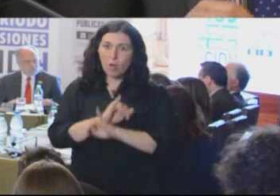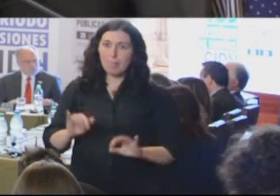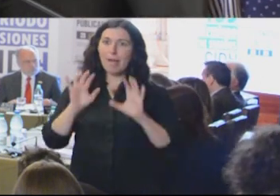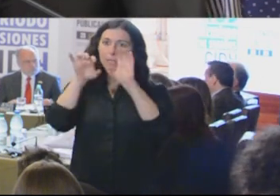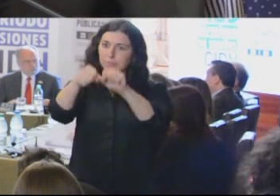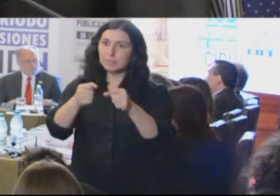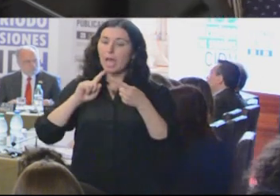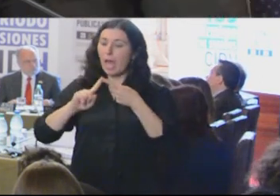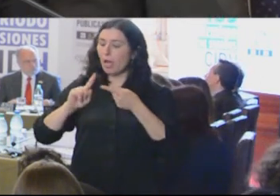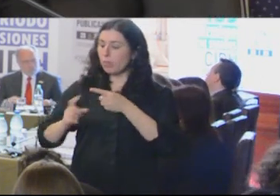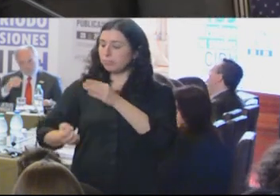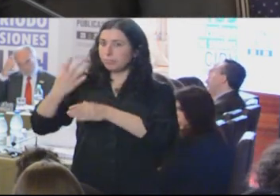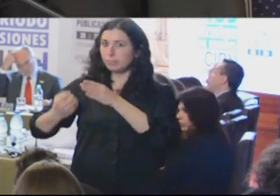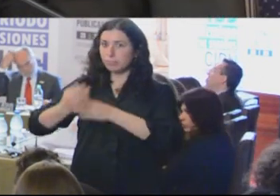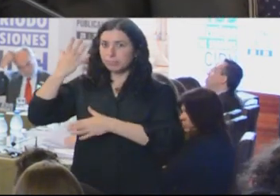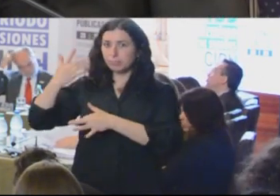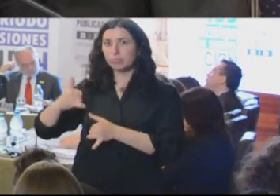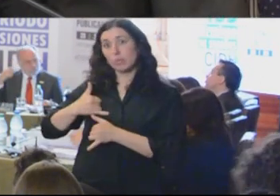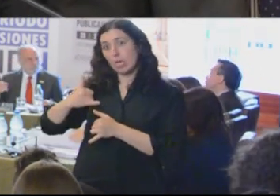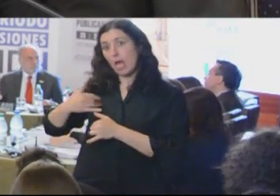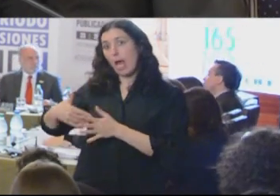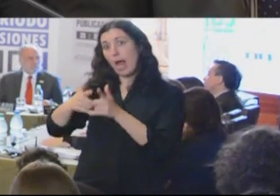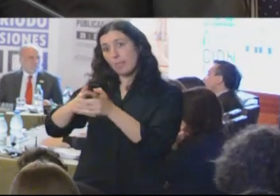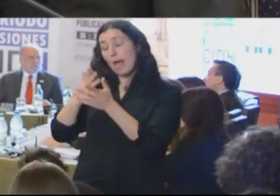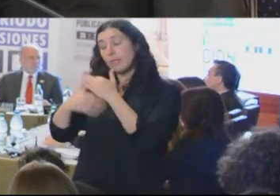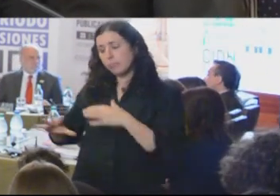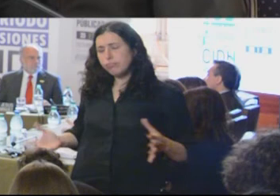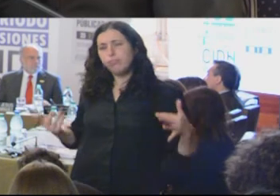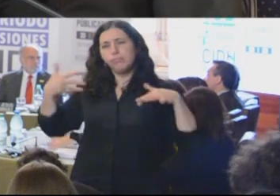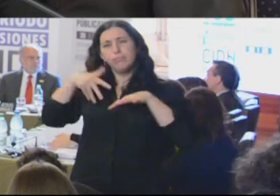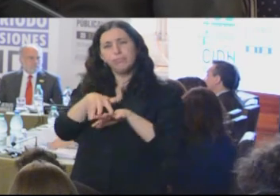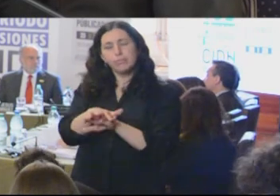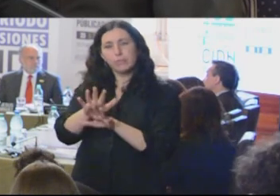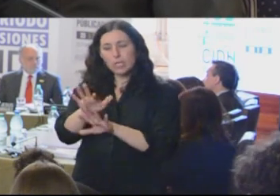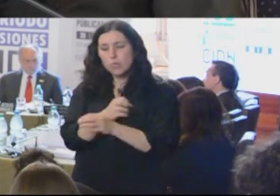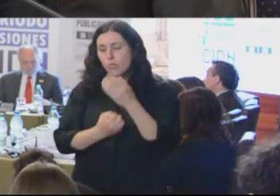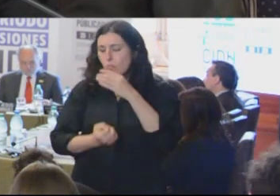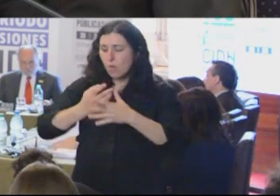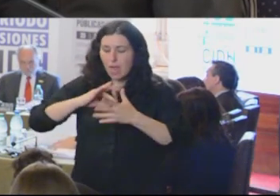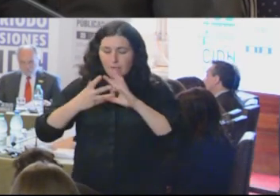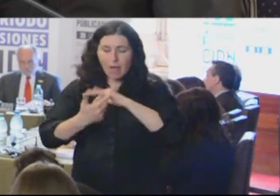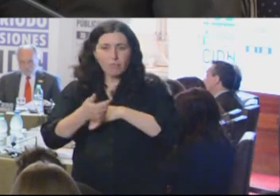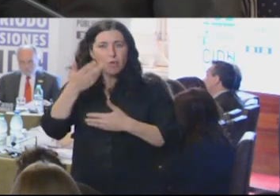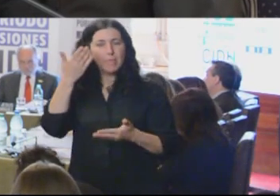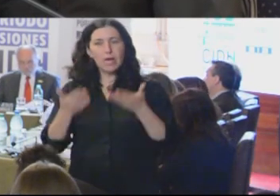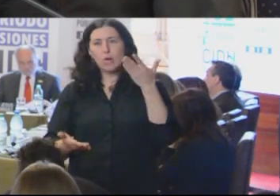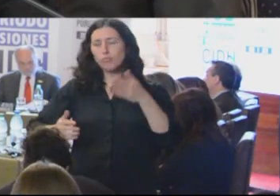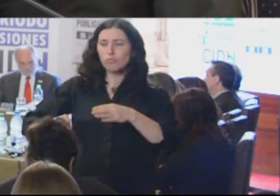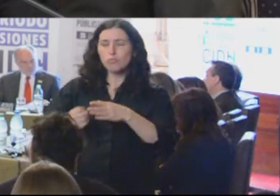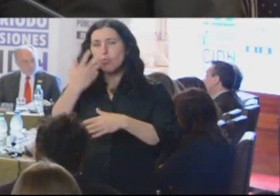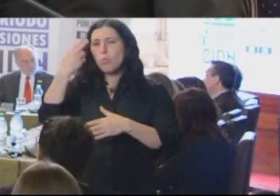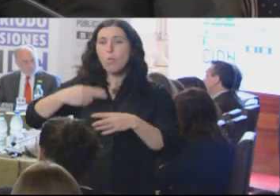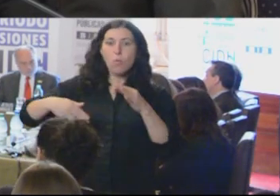insurgencia armada ha señalado la construcción de toda una arquitectura de justicia novedosa inédita tendiente